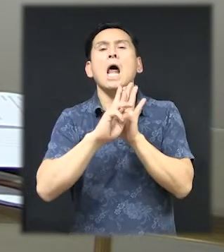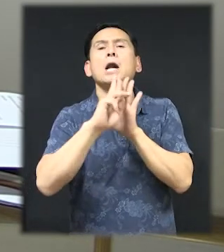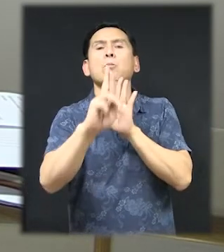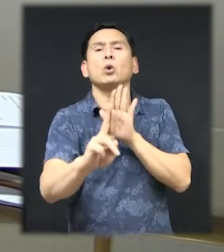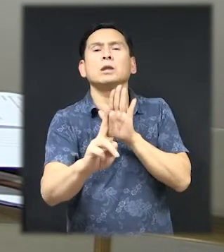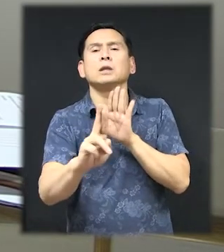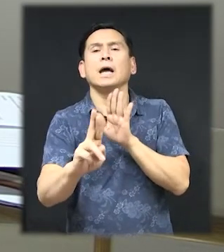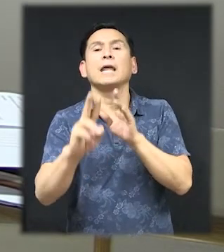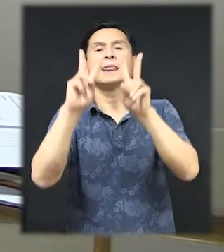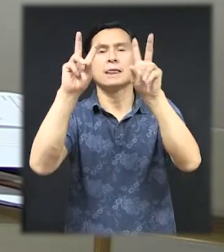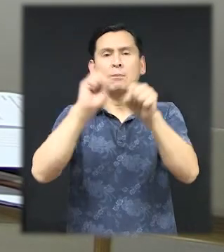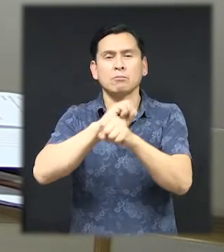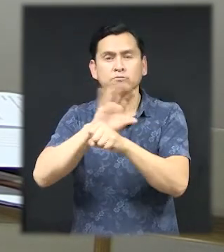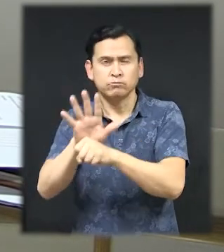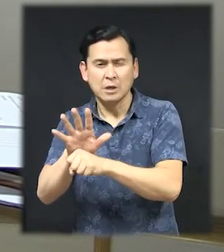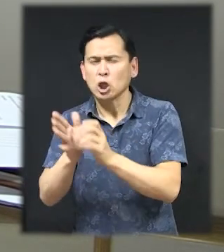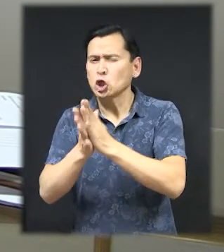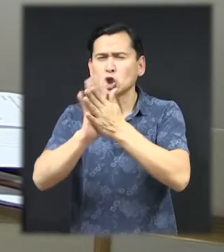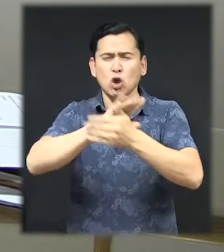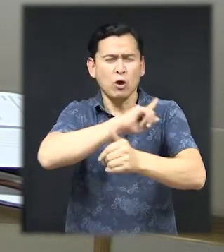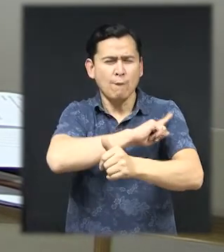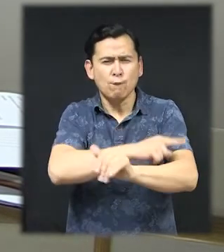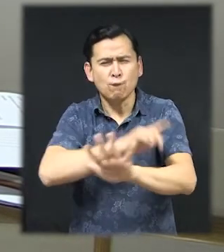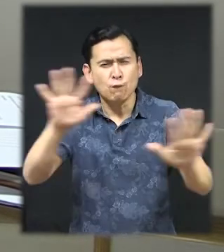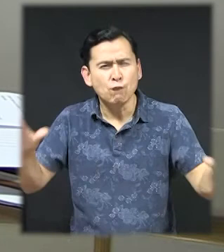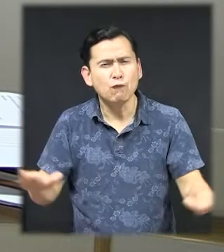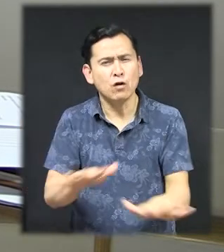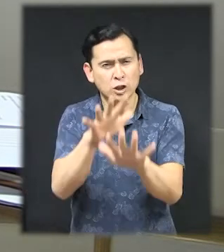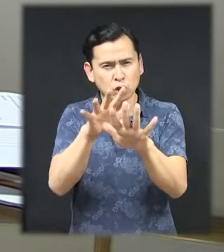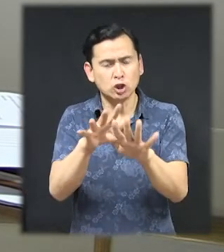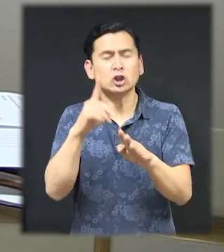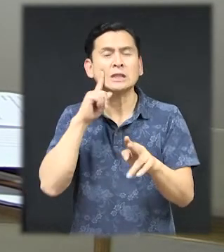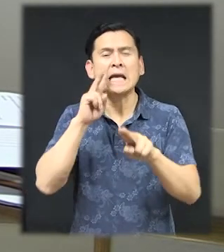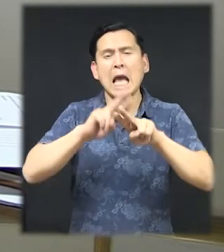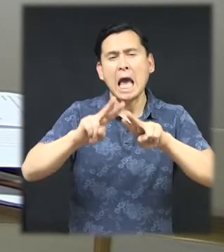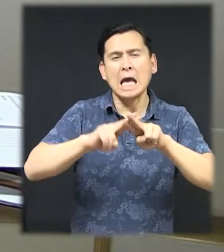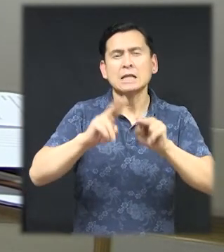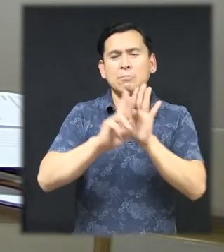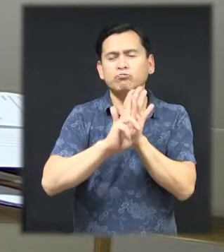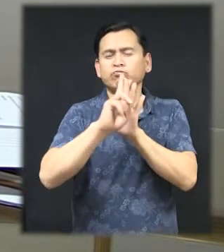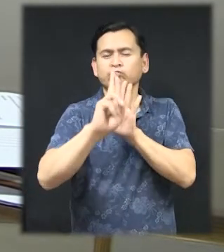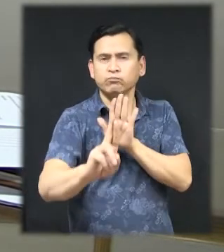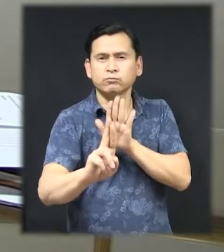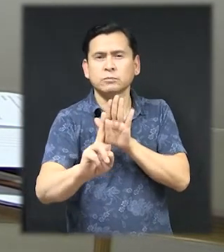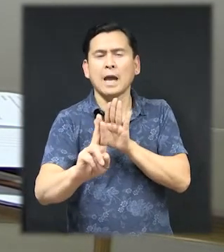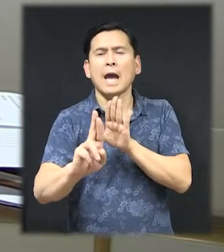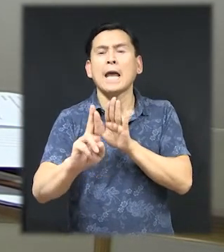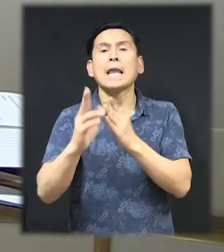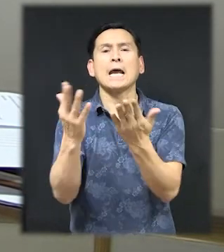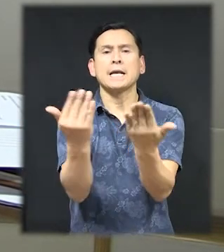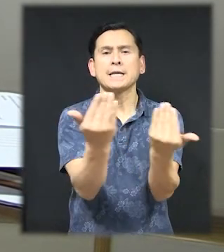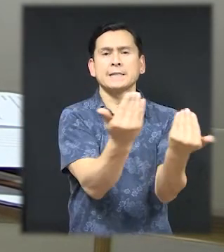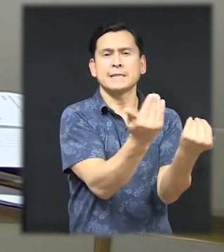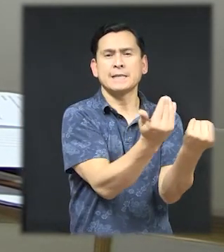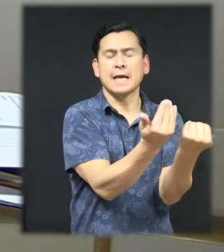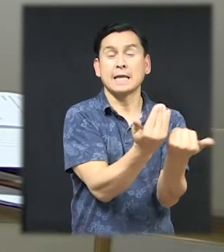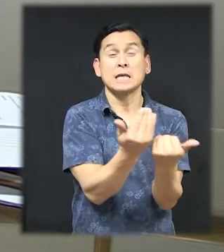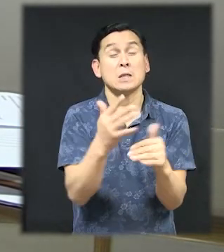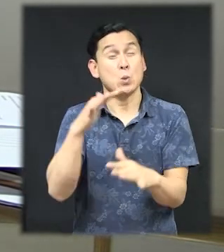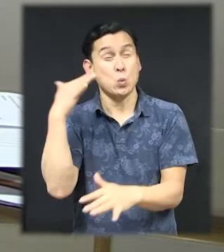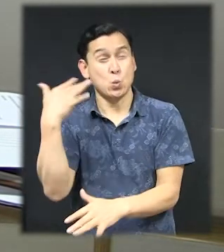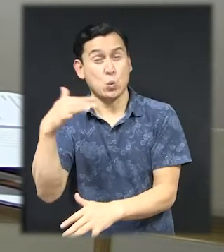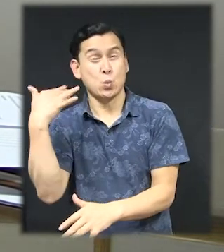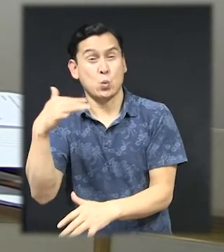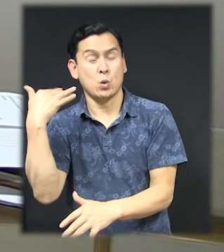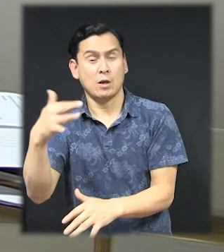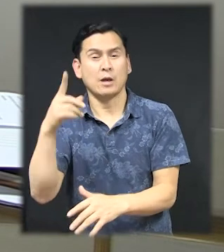en nuestro laboratorio de biología molecular, en el laboratorio tradicional, los profesionales que hoy día están haciendo los policlínicos en las